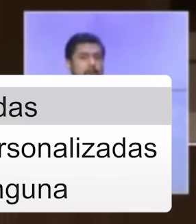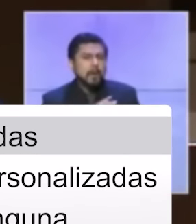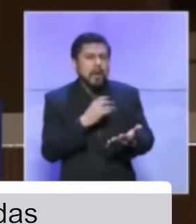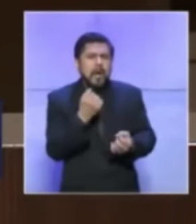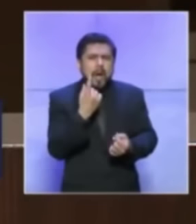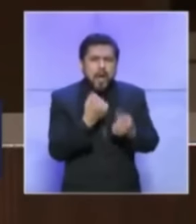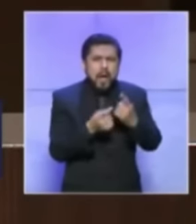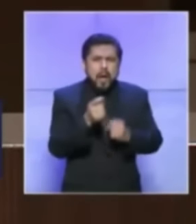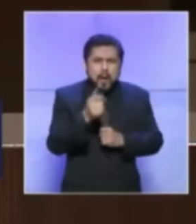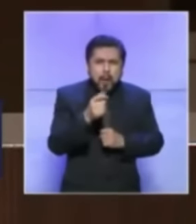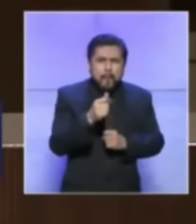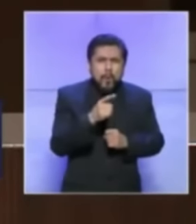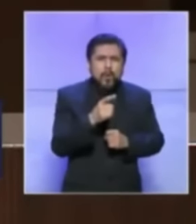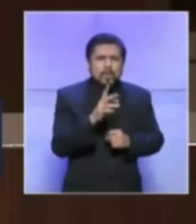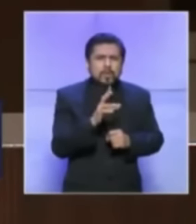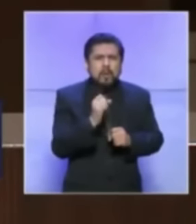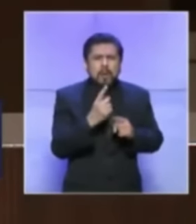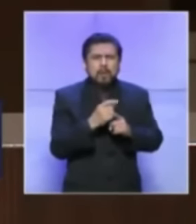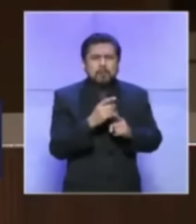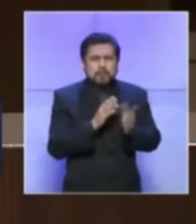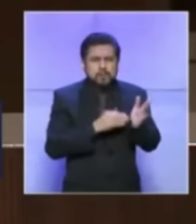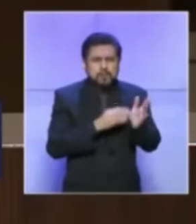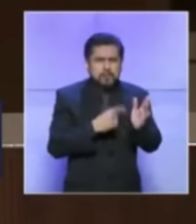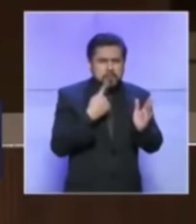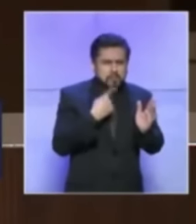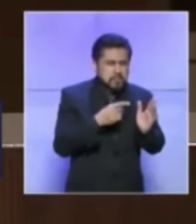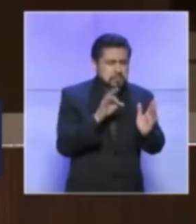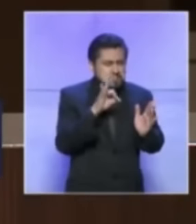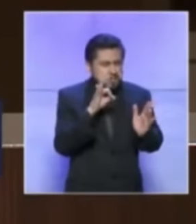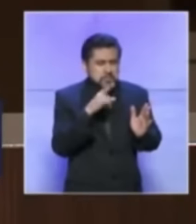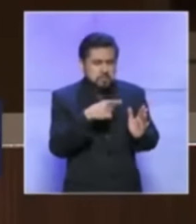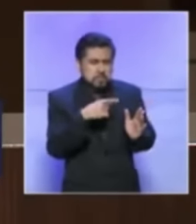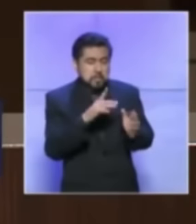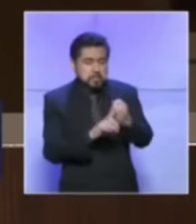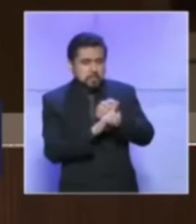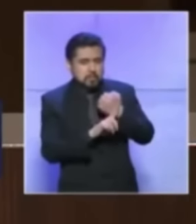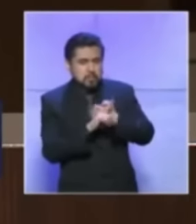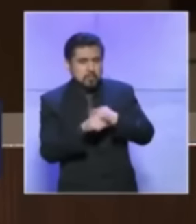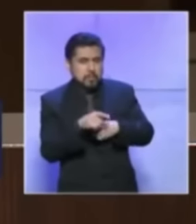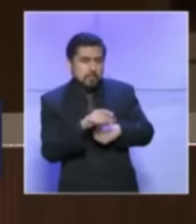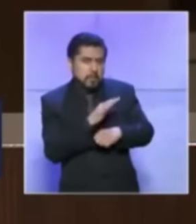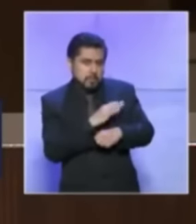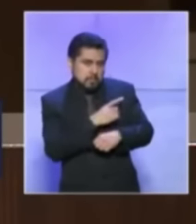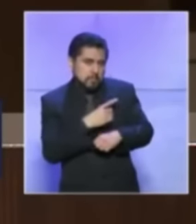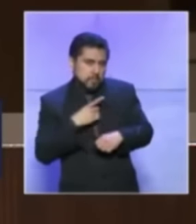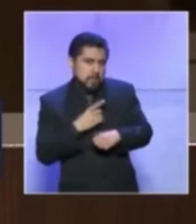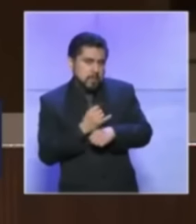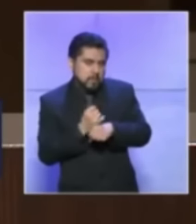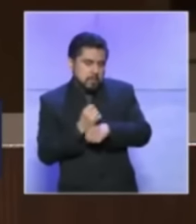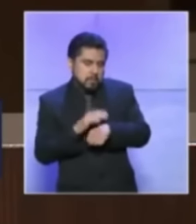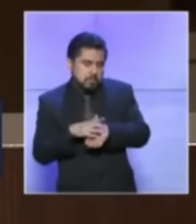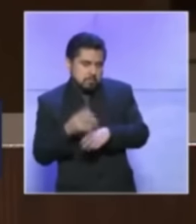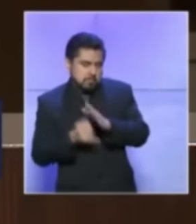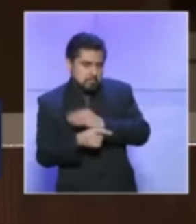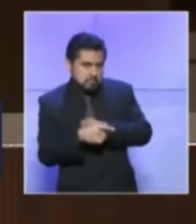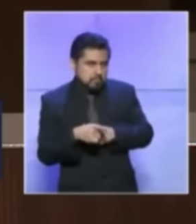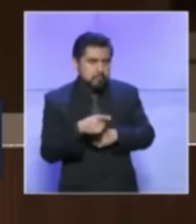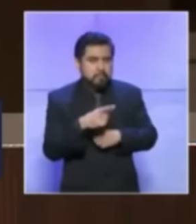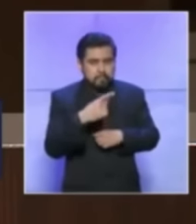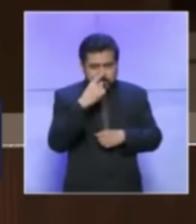para determinar que existe una posibilidad de que el hecho denunciado configure una infracción a